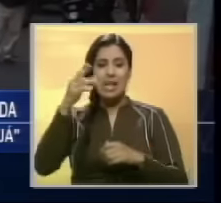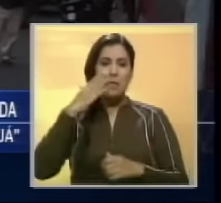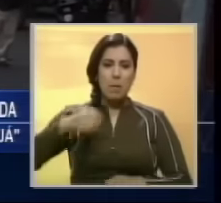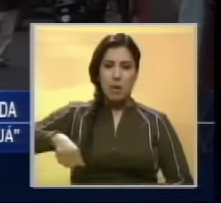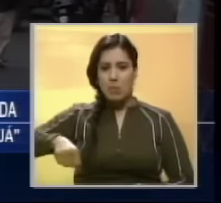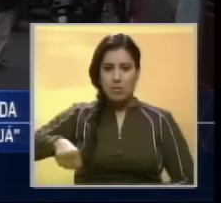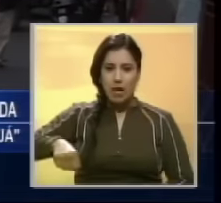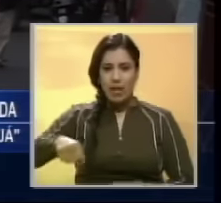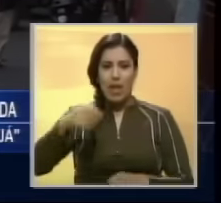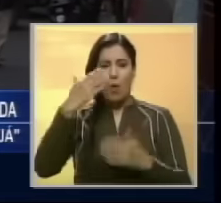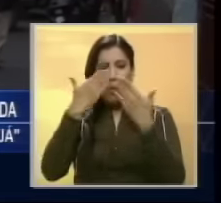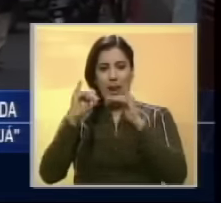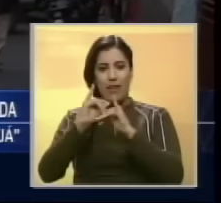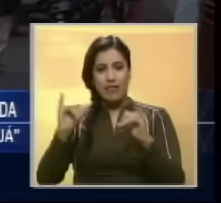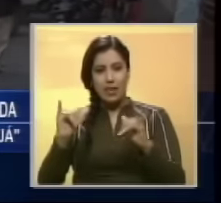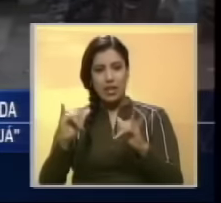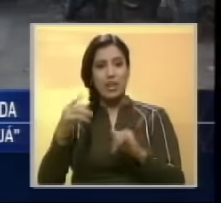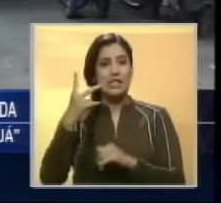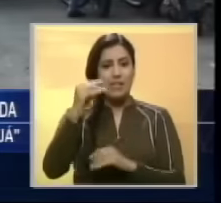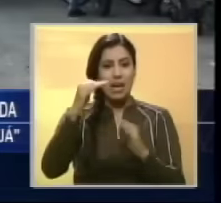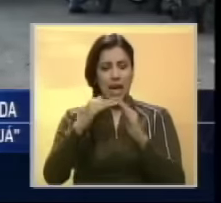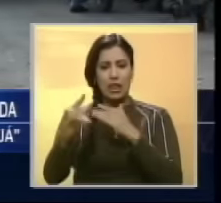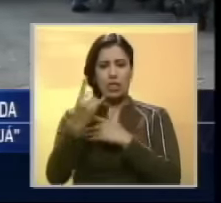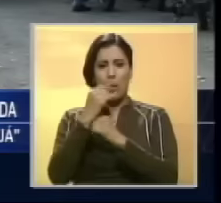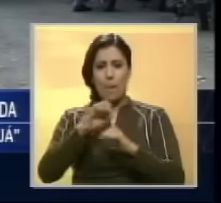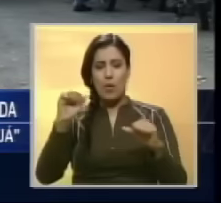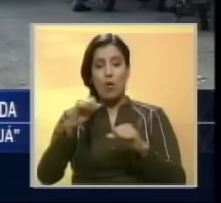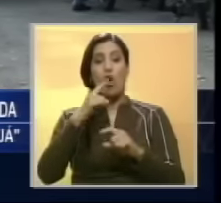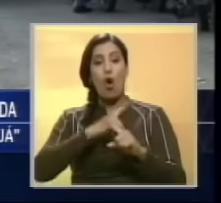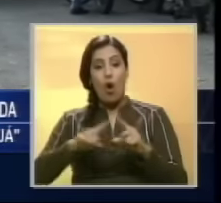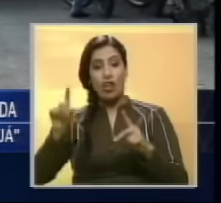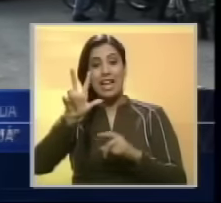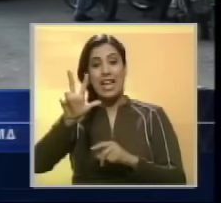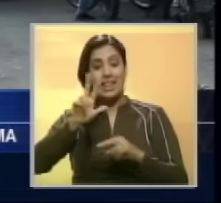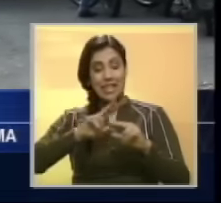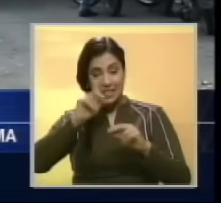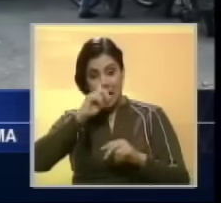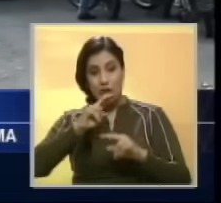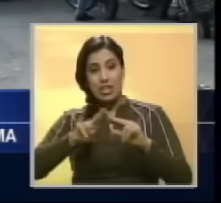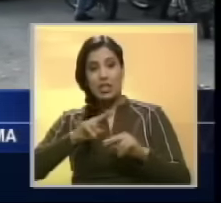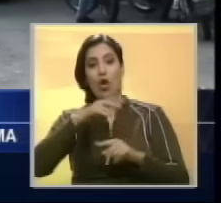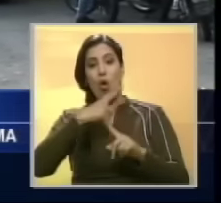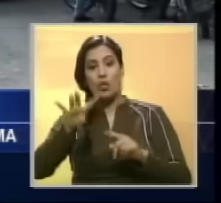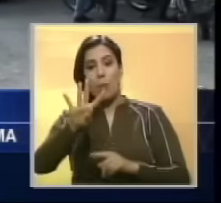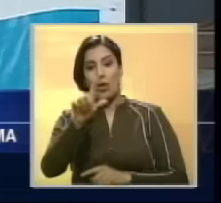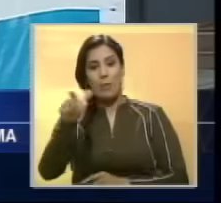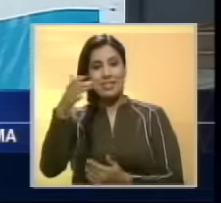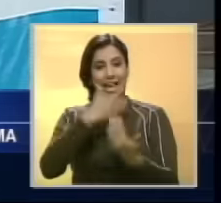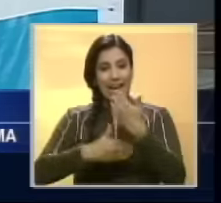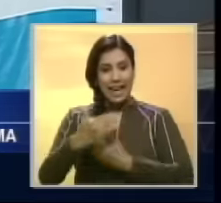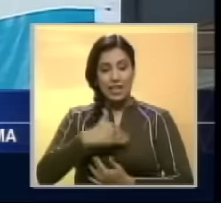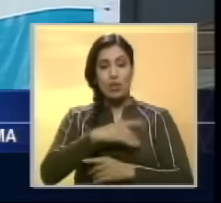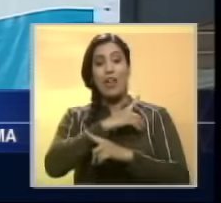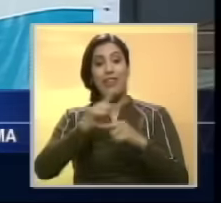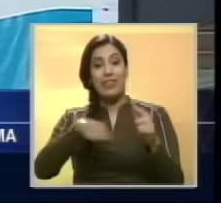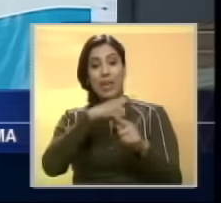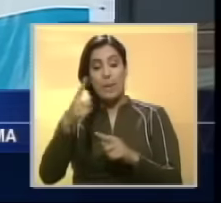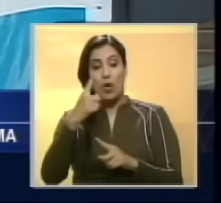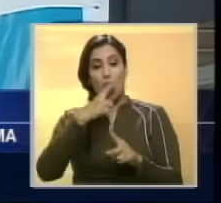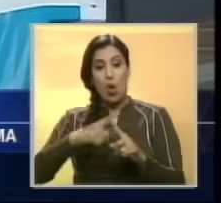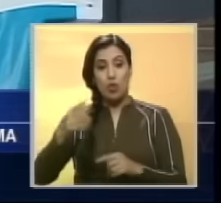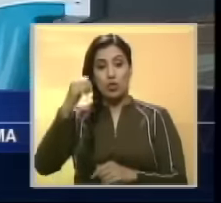mamá de una guardería de la zona durante el hecho otra niña de 3 años y cuatro personas resultaron heridas en otro suceso El